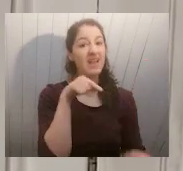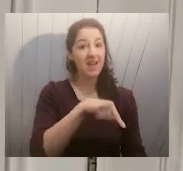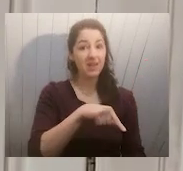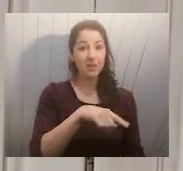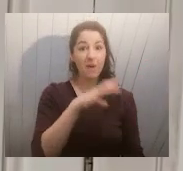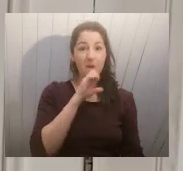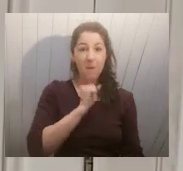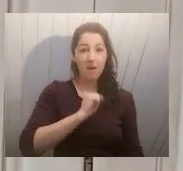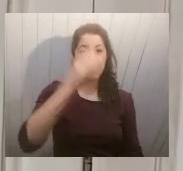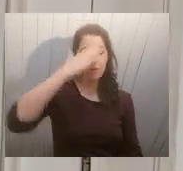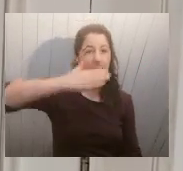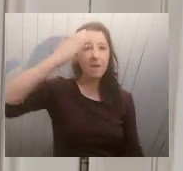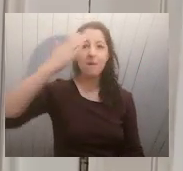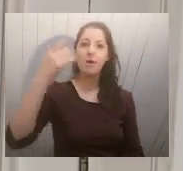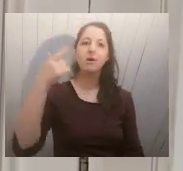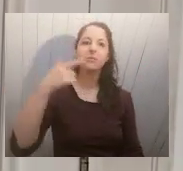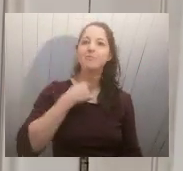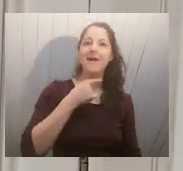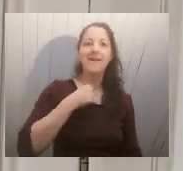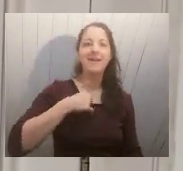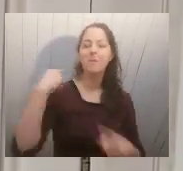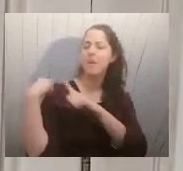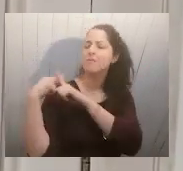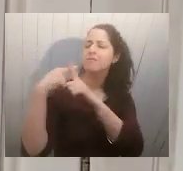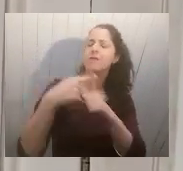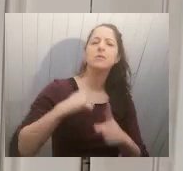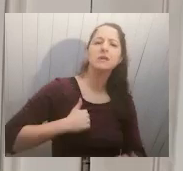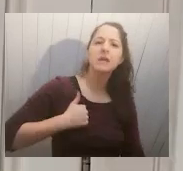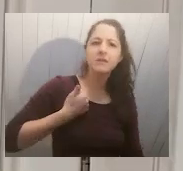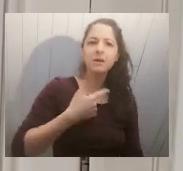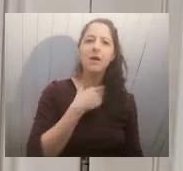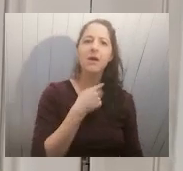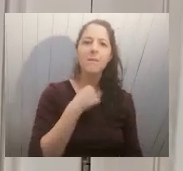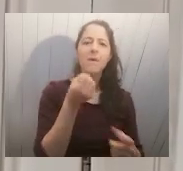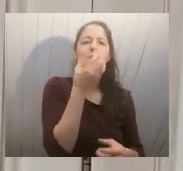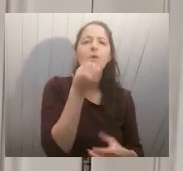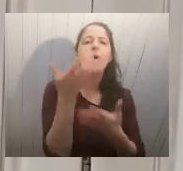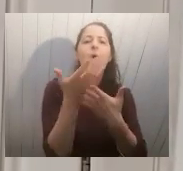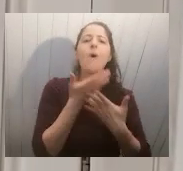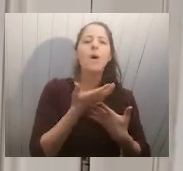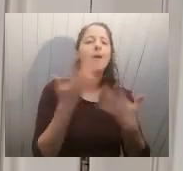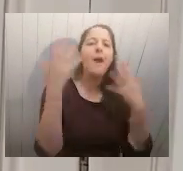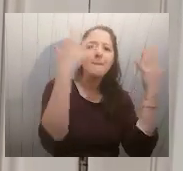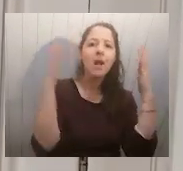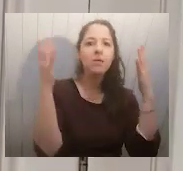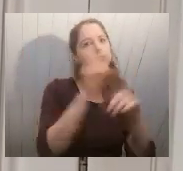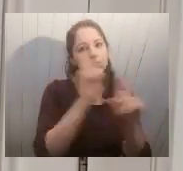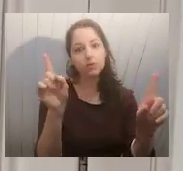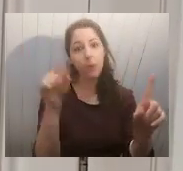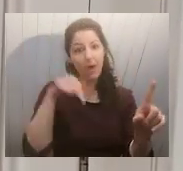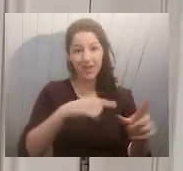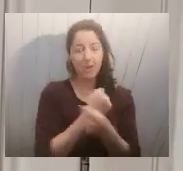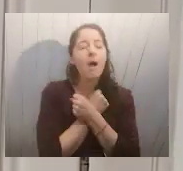Esto no es heroísmo. Esto no es vocación de sacrificio. No queremos flores, no queremos aplausos. Esto no